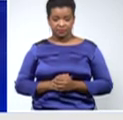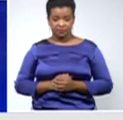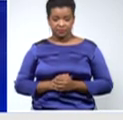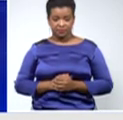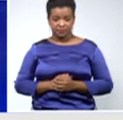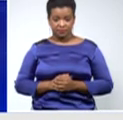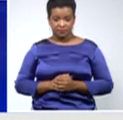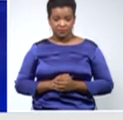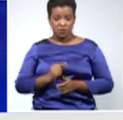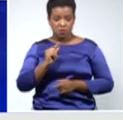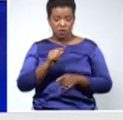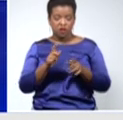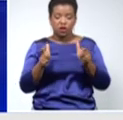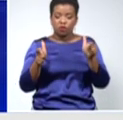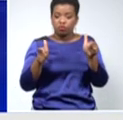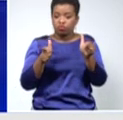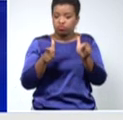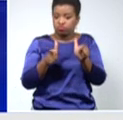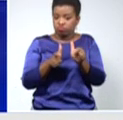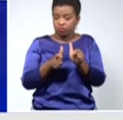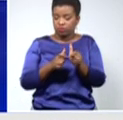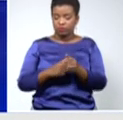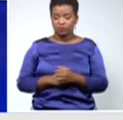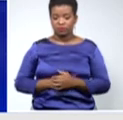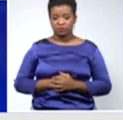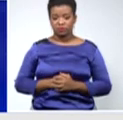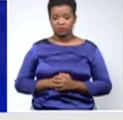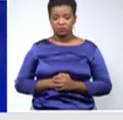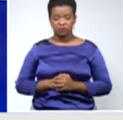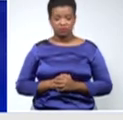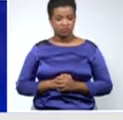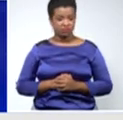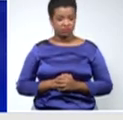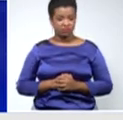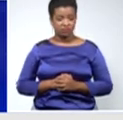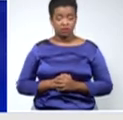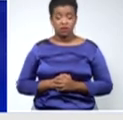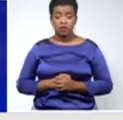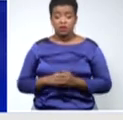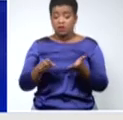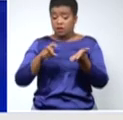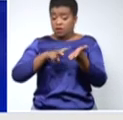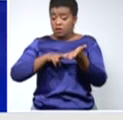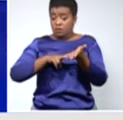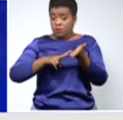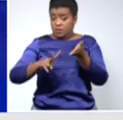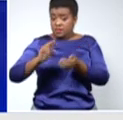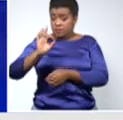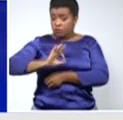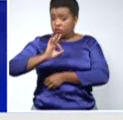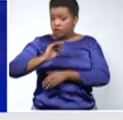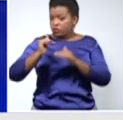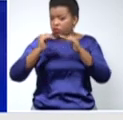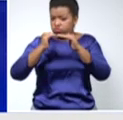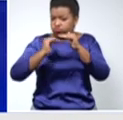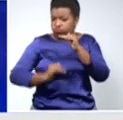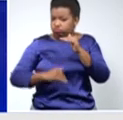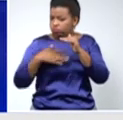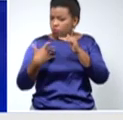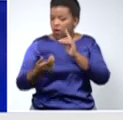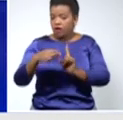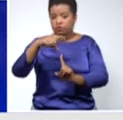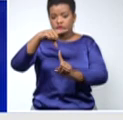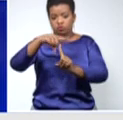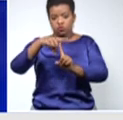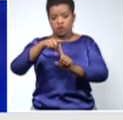primeros lugares. Las provincias con tasas Más baja, Las Tunas con